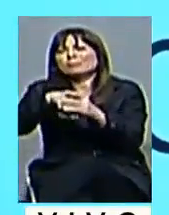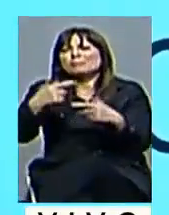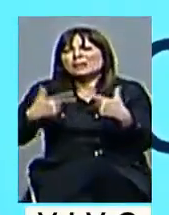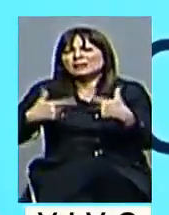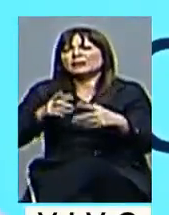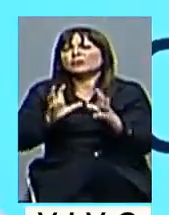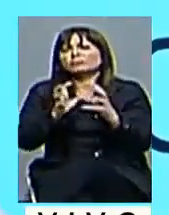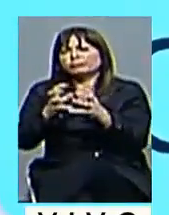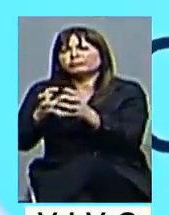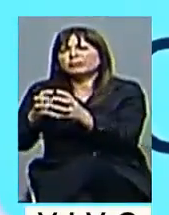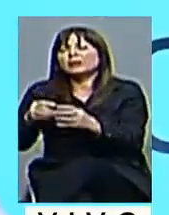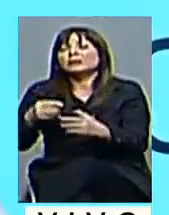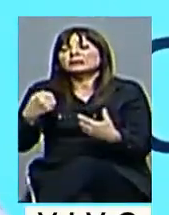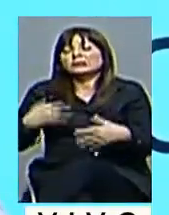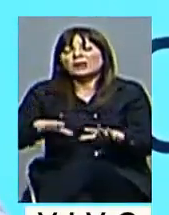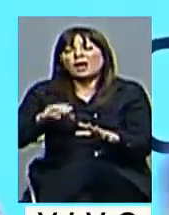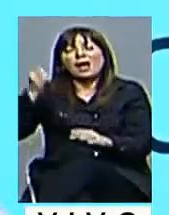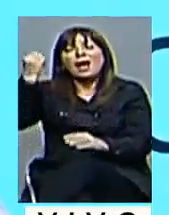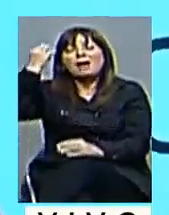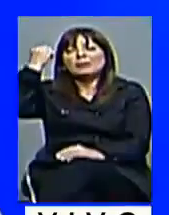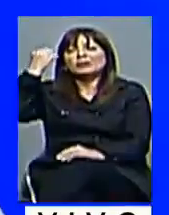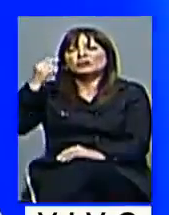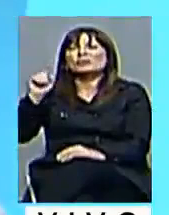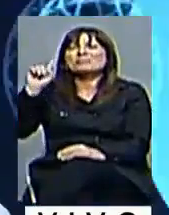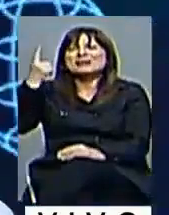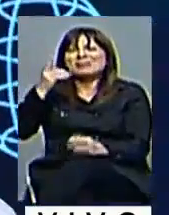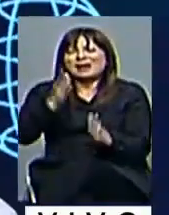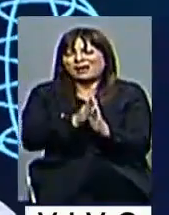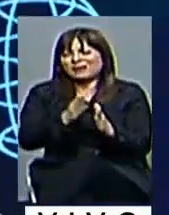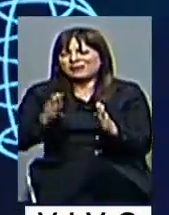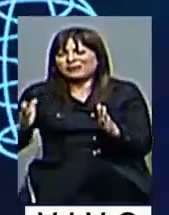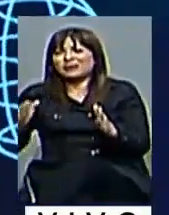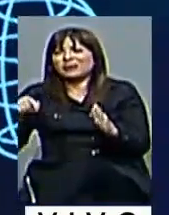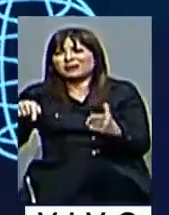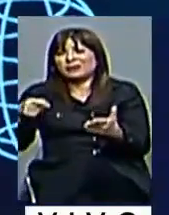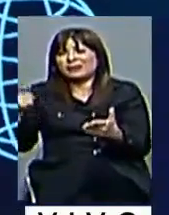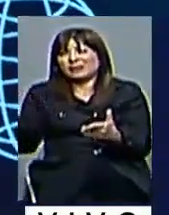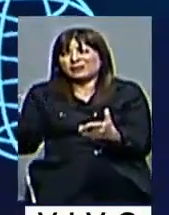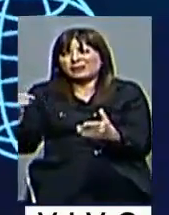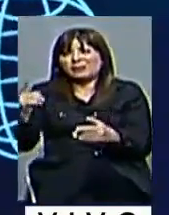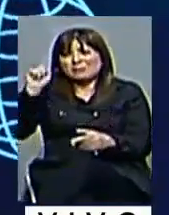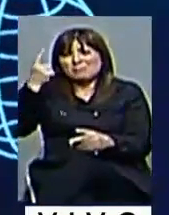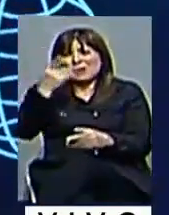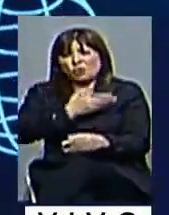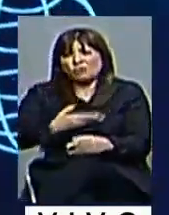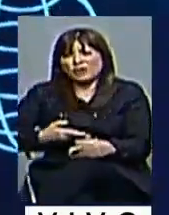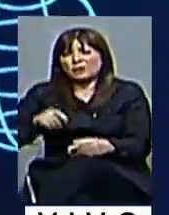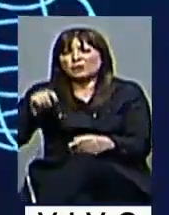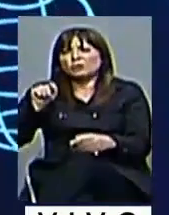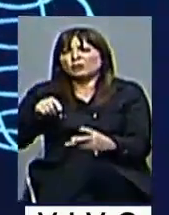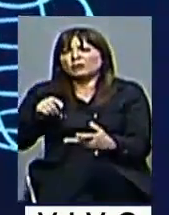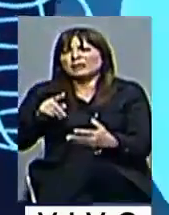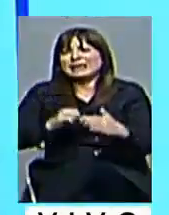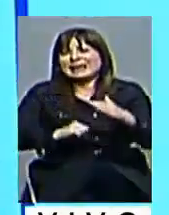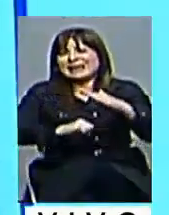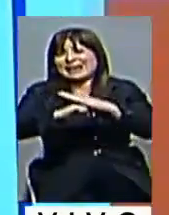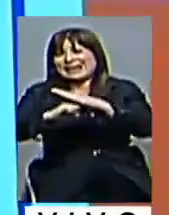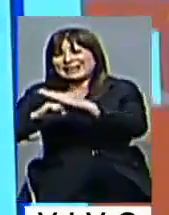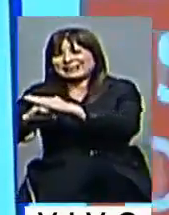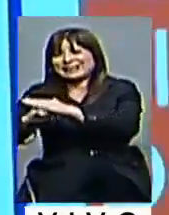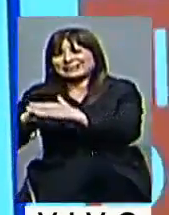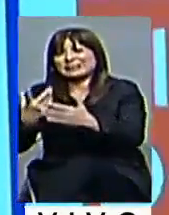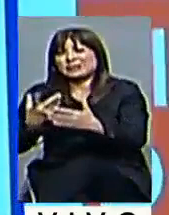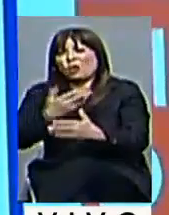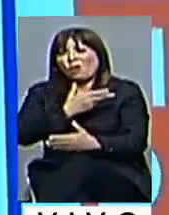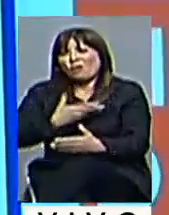de la experiencia del primer año, que fue bastante mala. O sea, el gobierno de los gerentes cayó así, o sea, salió pero